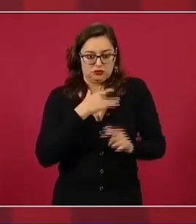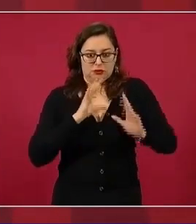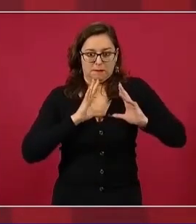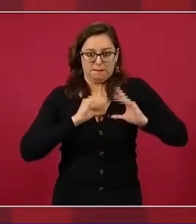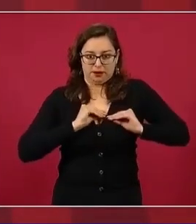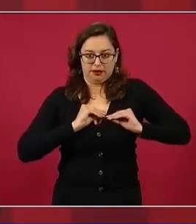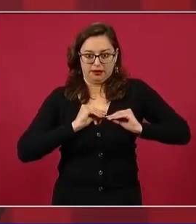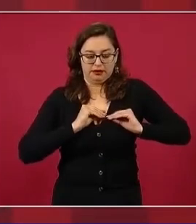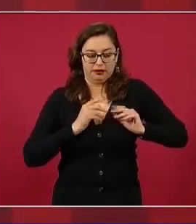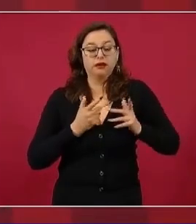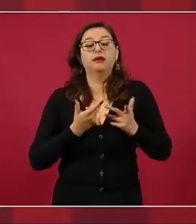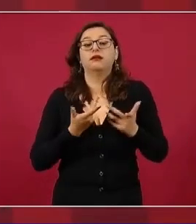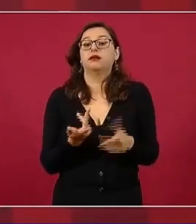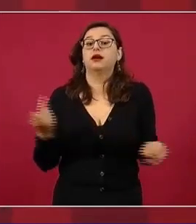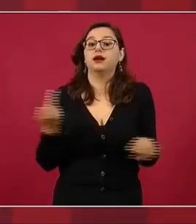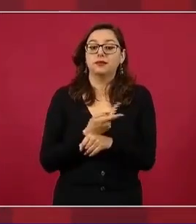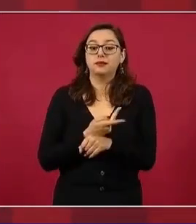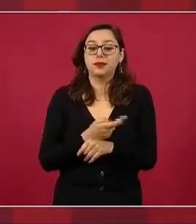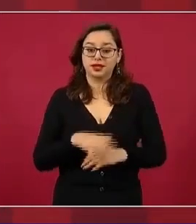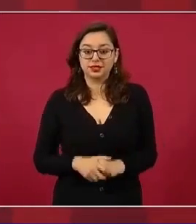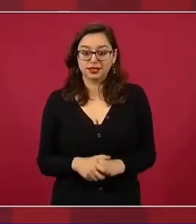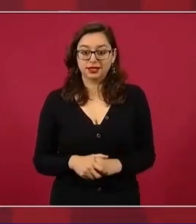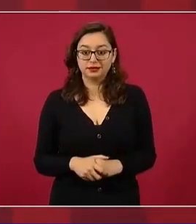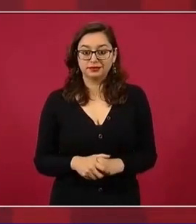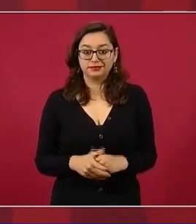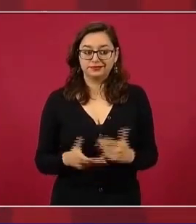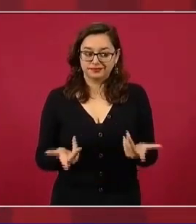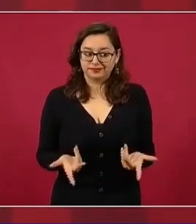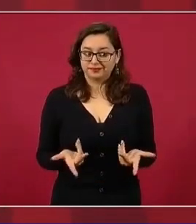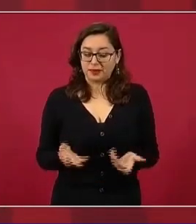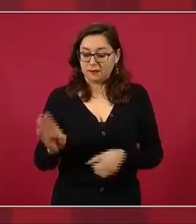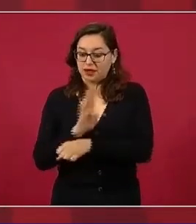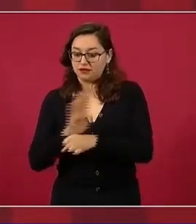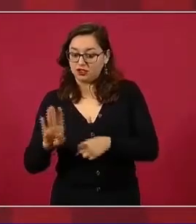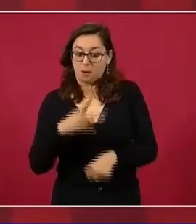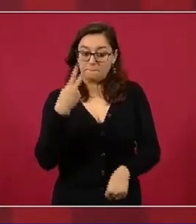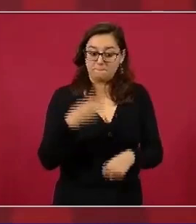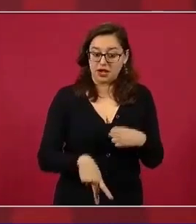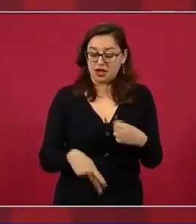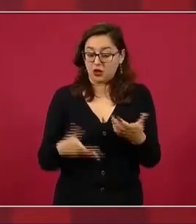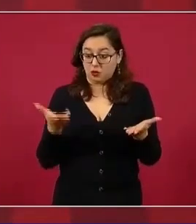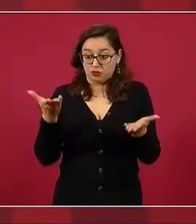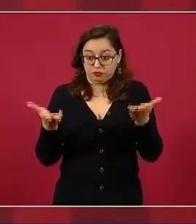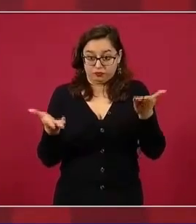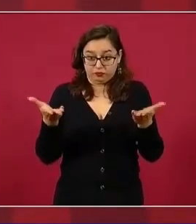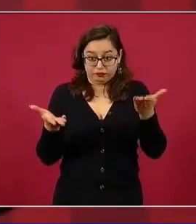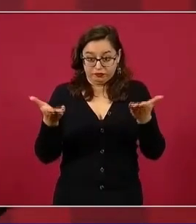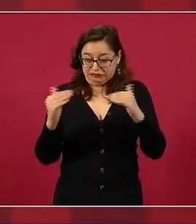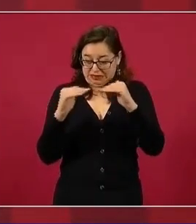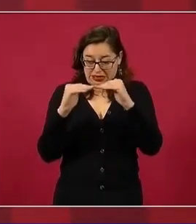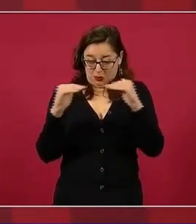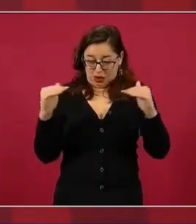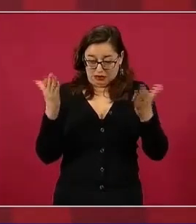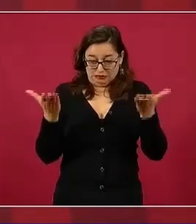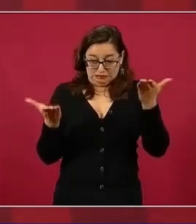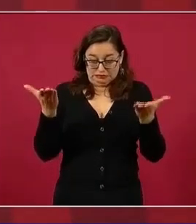que sea benéfico en una población con riesgo muy bajo, puede quedar empatado o incluso puede inclinar la balanza a